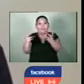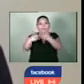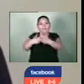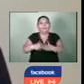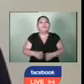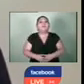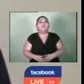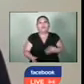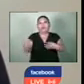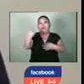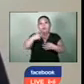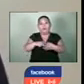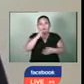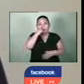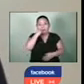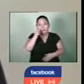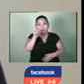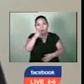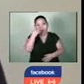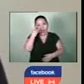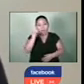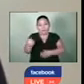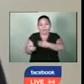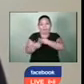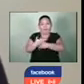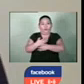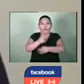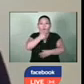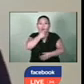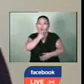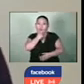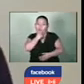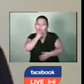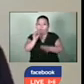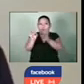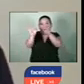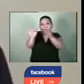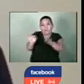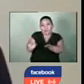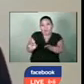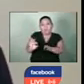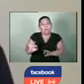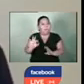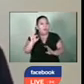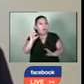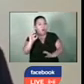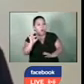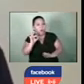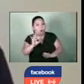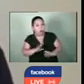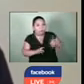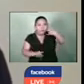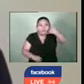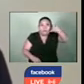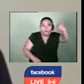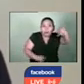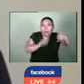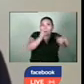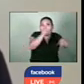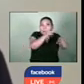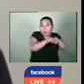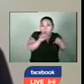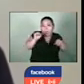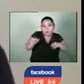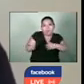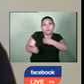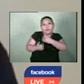Por último, ante la duda si un mensaje recibido es oficial o no, podemos consultarlo con nuestra entidad bancaria a través